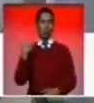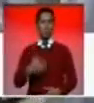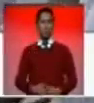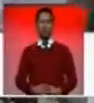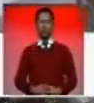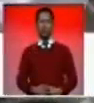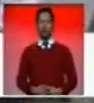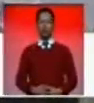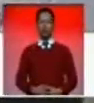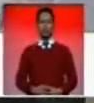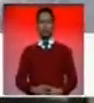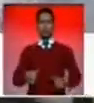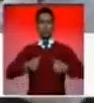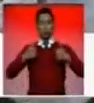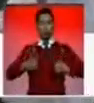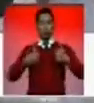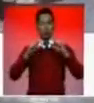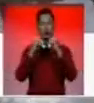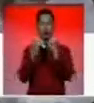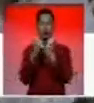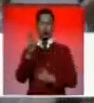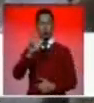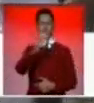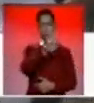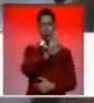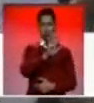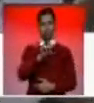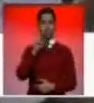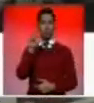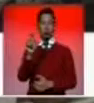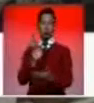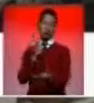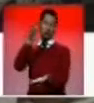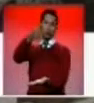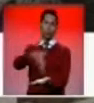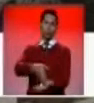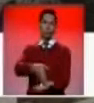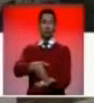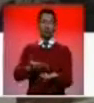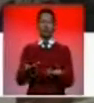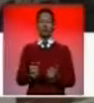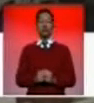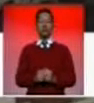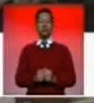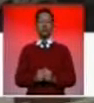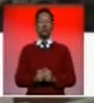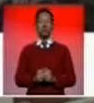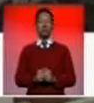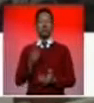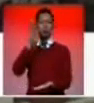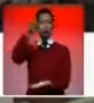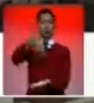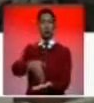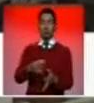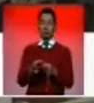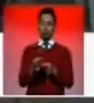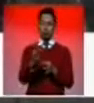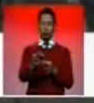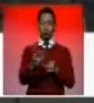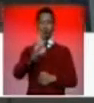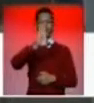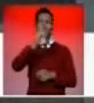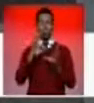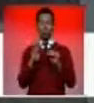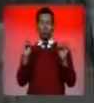Esta vez el candidato de la lista 35, Lenín Moreno, llegó a la parroquia Tonsupa del cantón Atacames, provincia de Esmeraldas. Allí constató